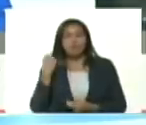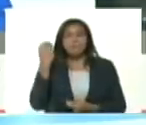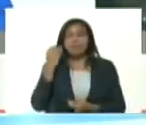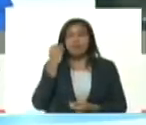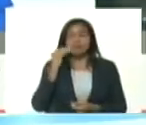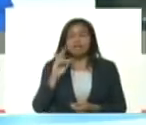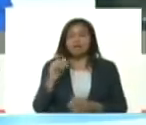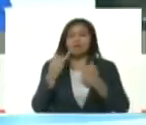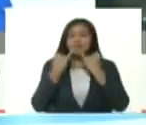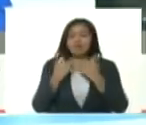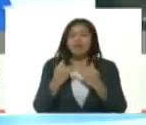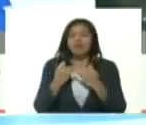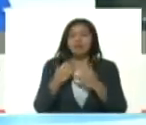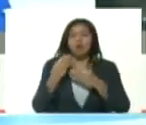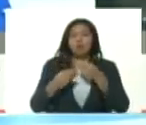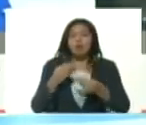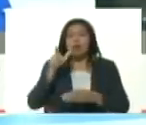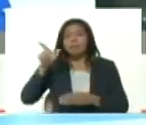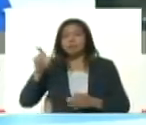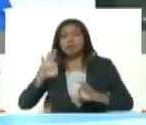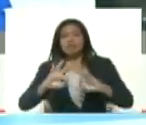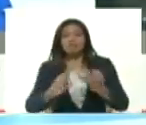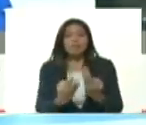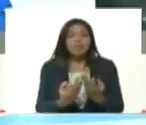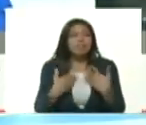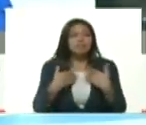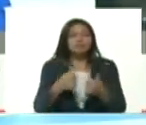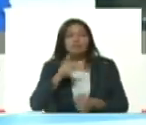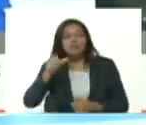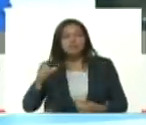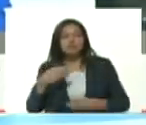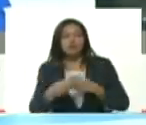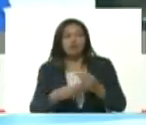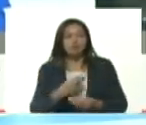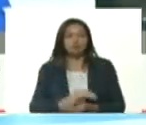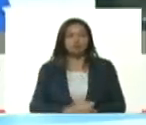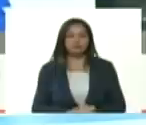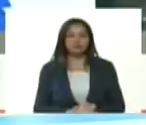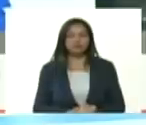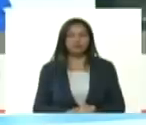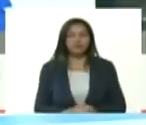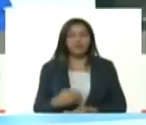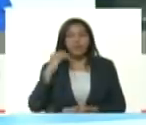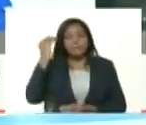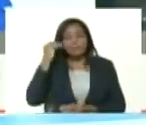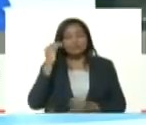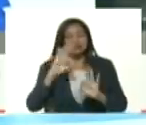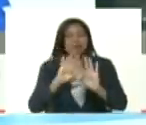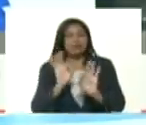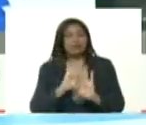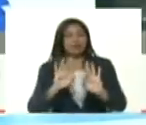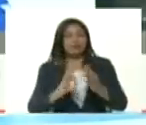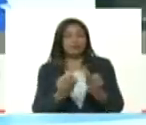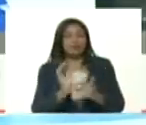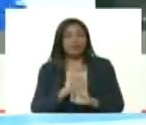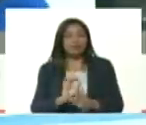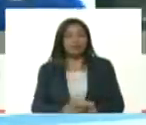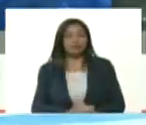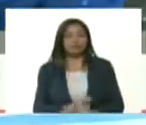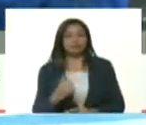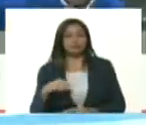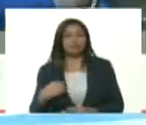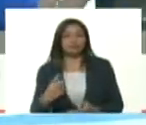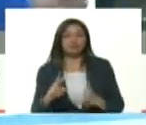en el bien común, no piensan en la salud, no piensan en la familia. Es momento